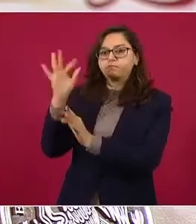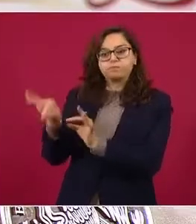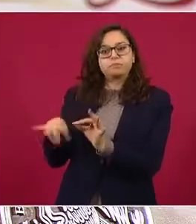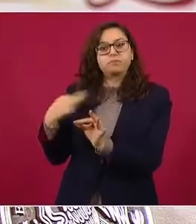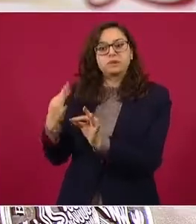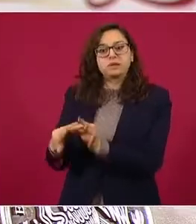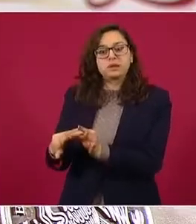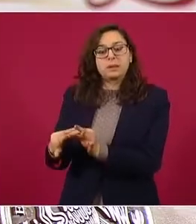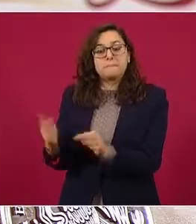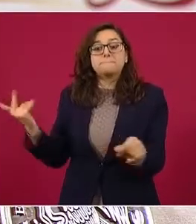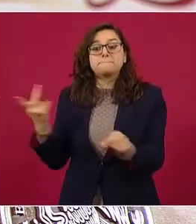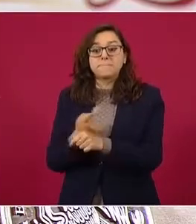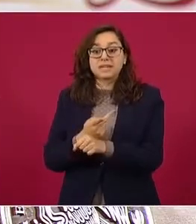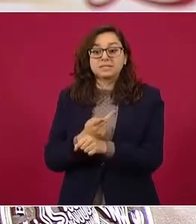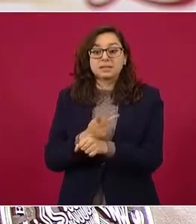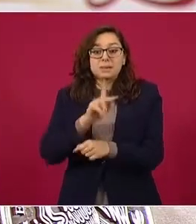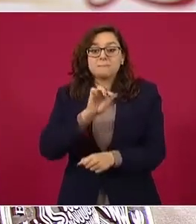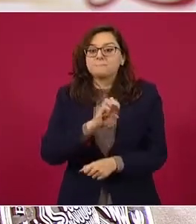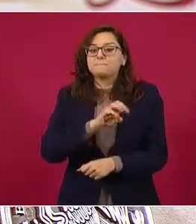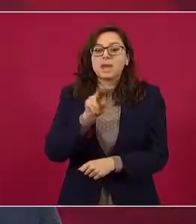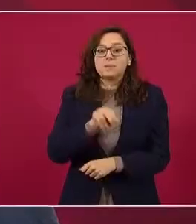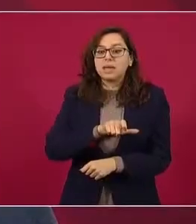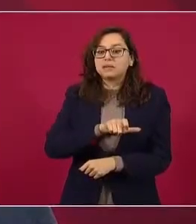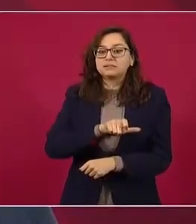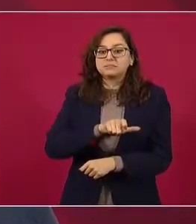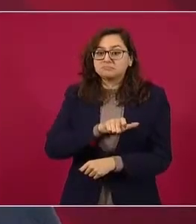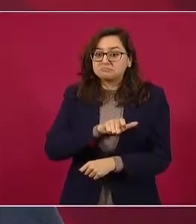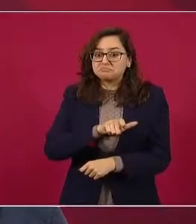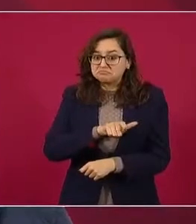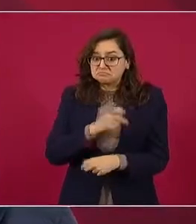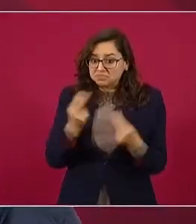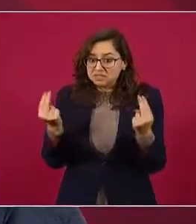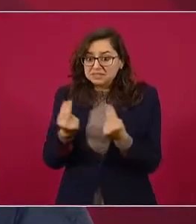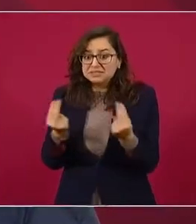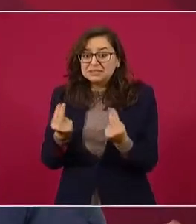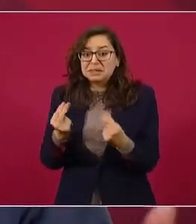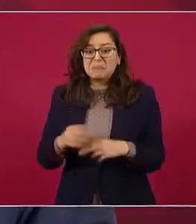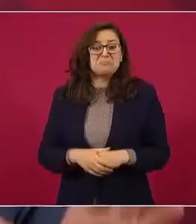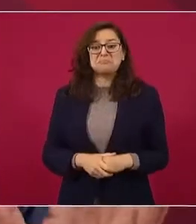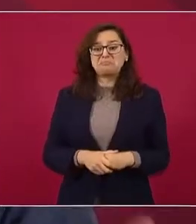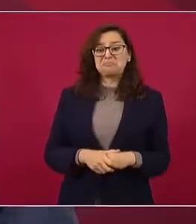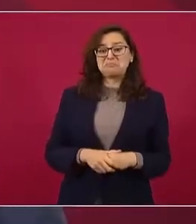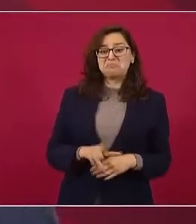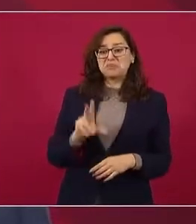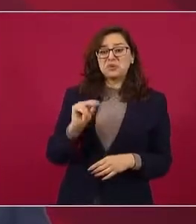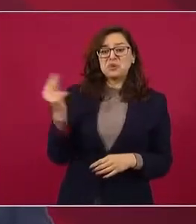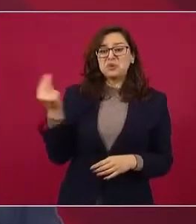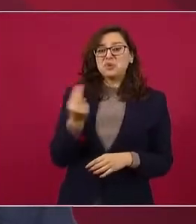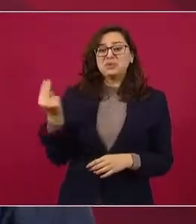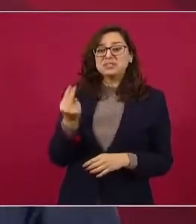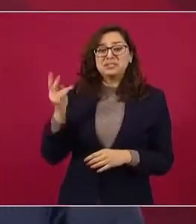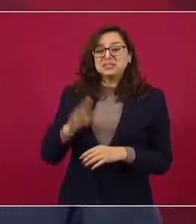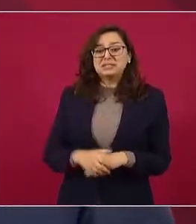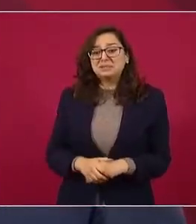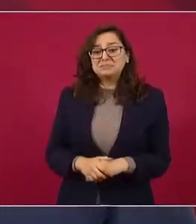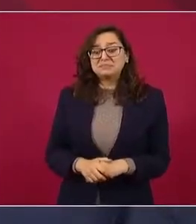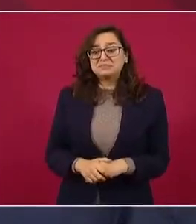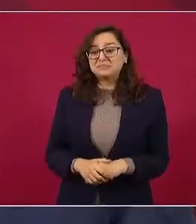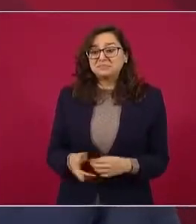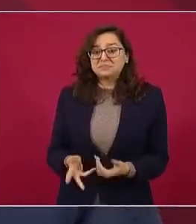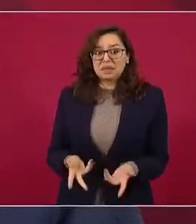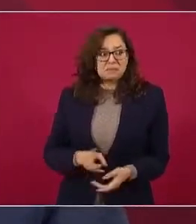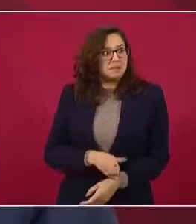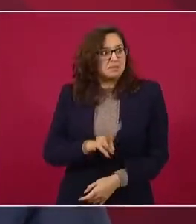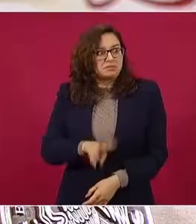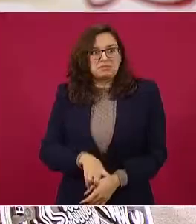resultó que Pemex no los requería, no los necesitaba, se les habían encargado nada más para darles el negocio, para darle viabilidad